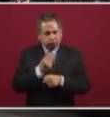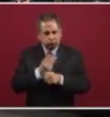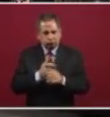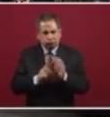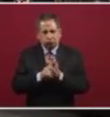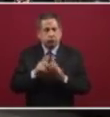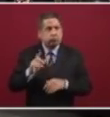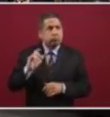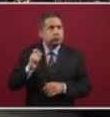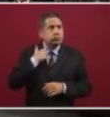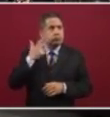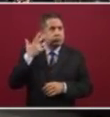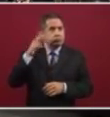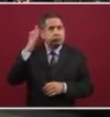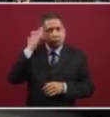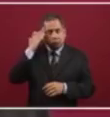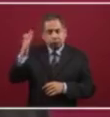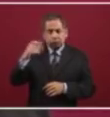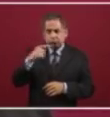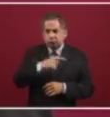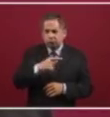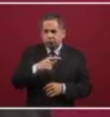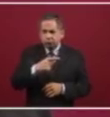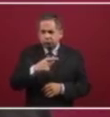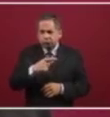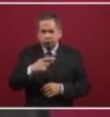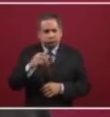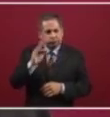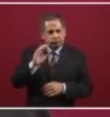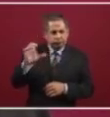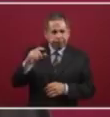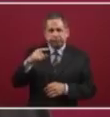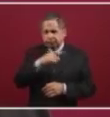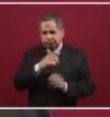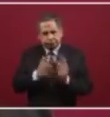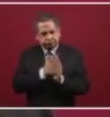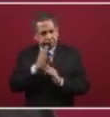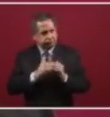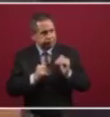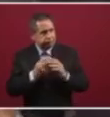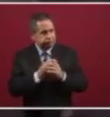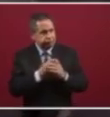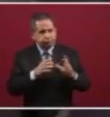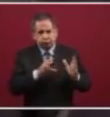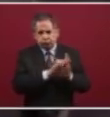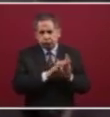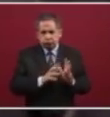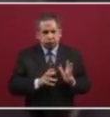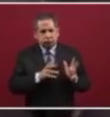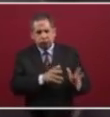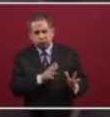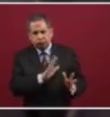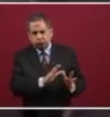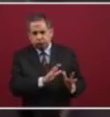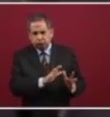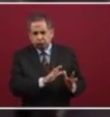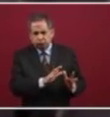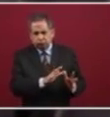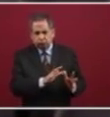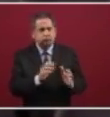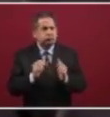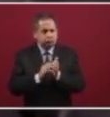durante el gobierno de Felipe Calderón y se mantuvo con el presidente